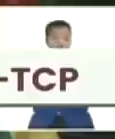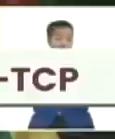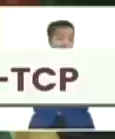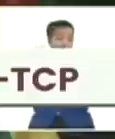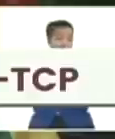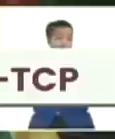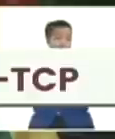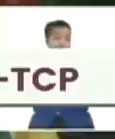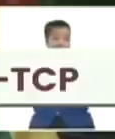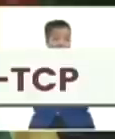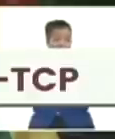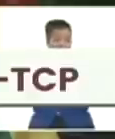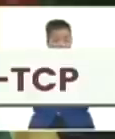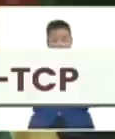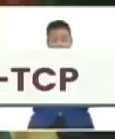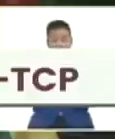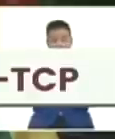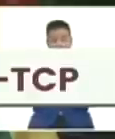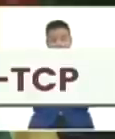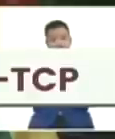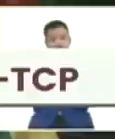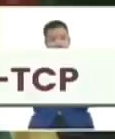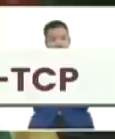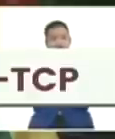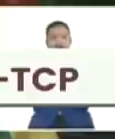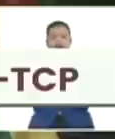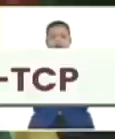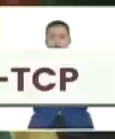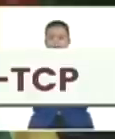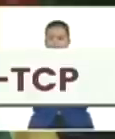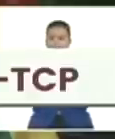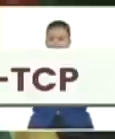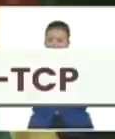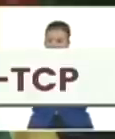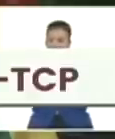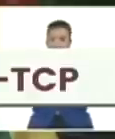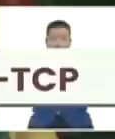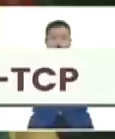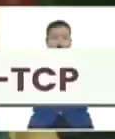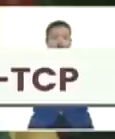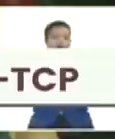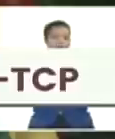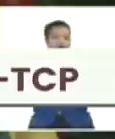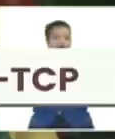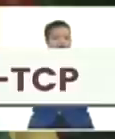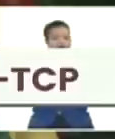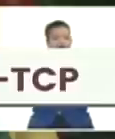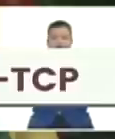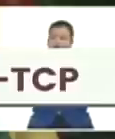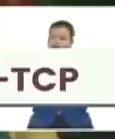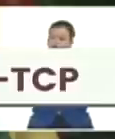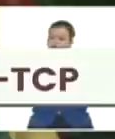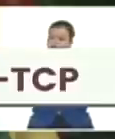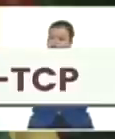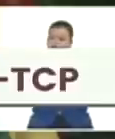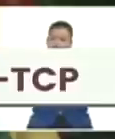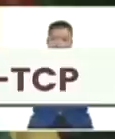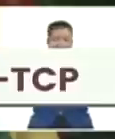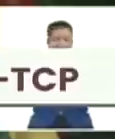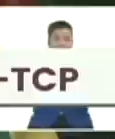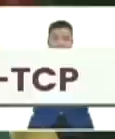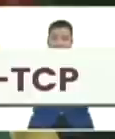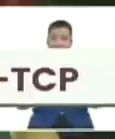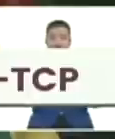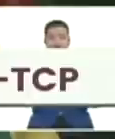los múltiples efectos de las intervenciones militares que a nombre de la democracia, la libertad y los derechos humanos se hicieron contra Afganistán